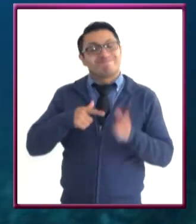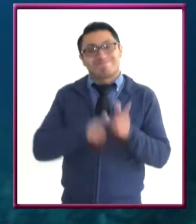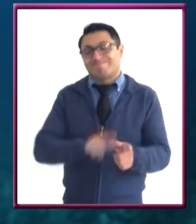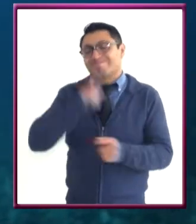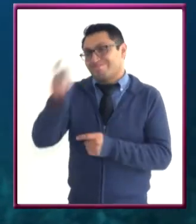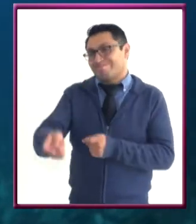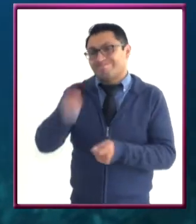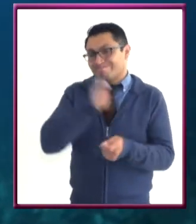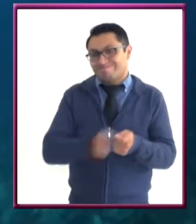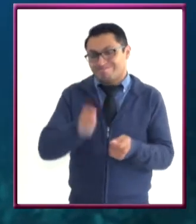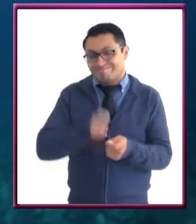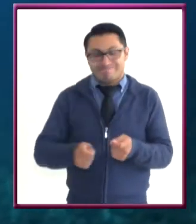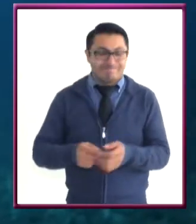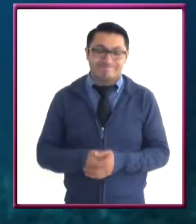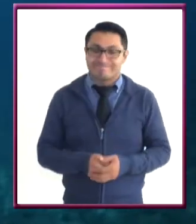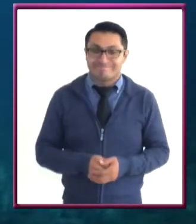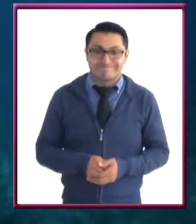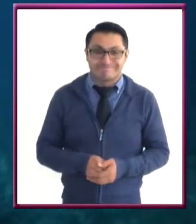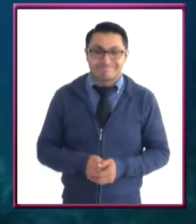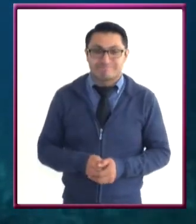tiburones,